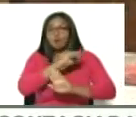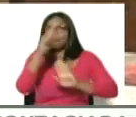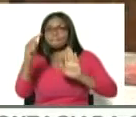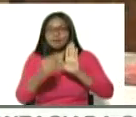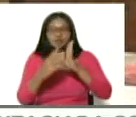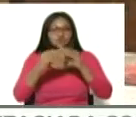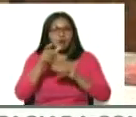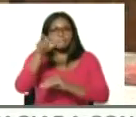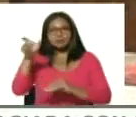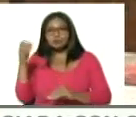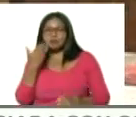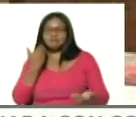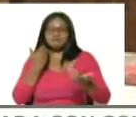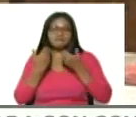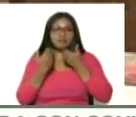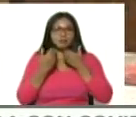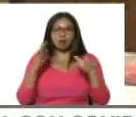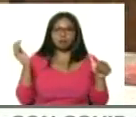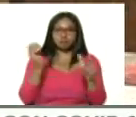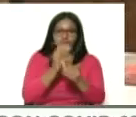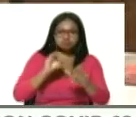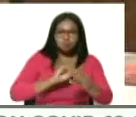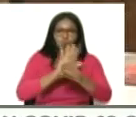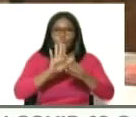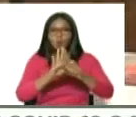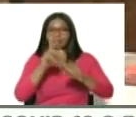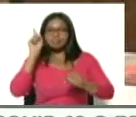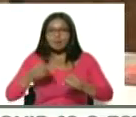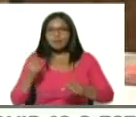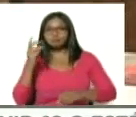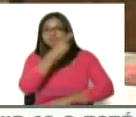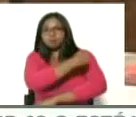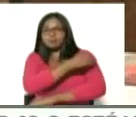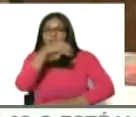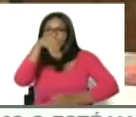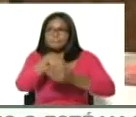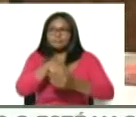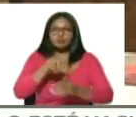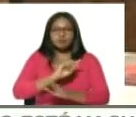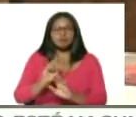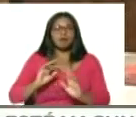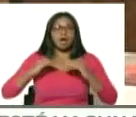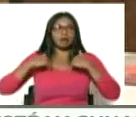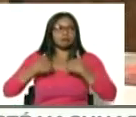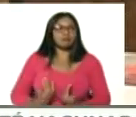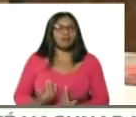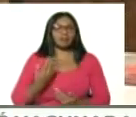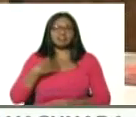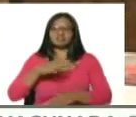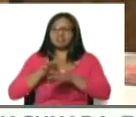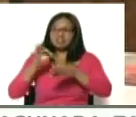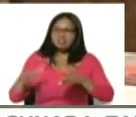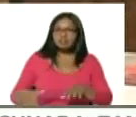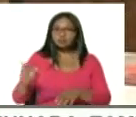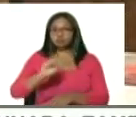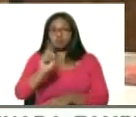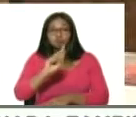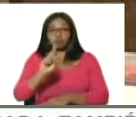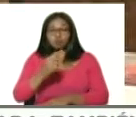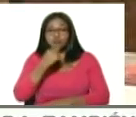de los casos que se detecten de coronavirus. No puede haber agotamiento ni cansancio. Se los digo a los